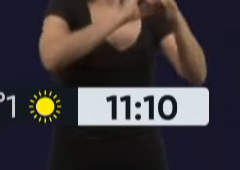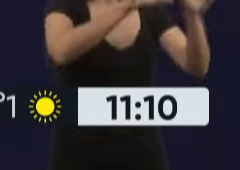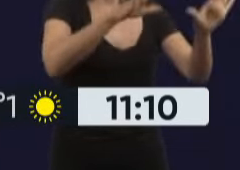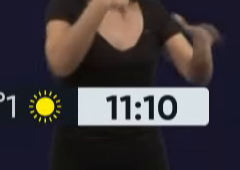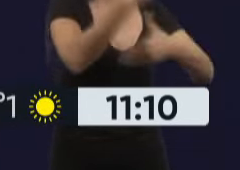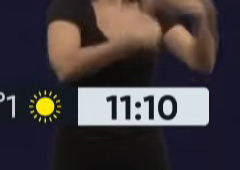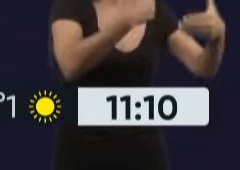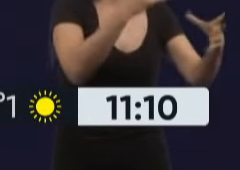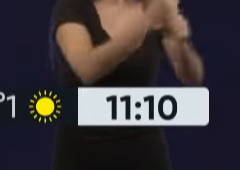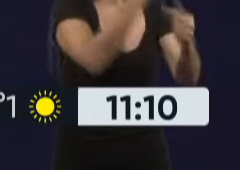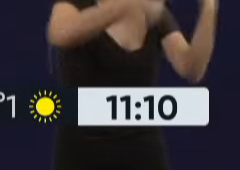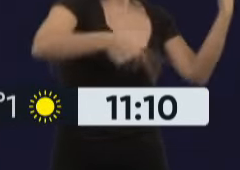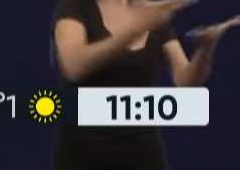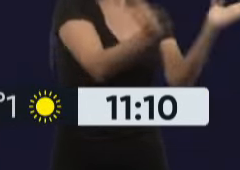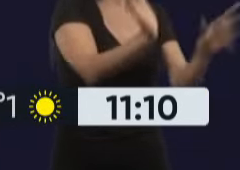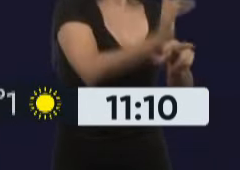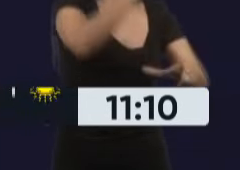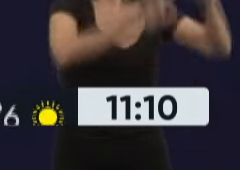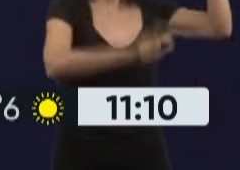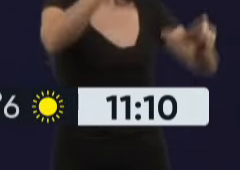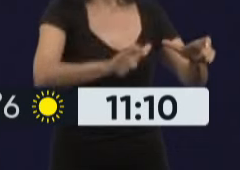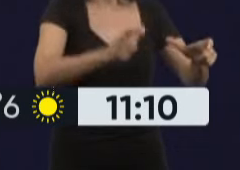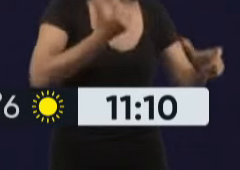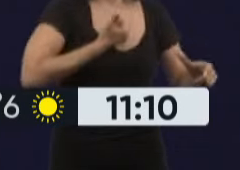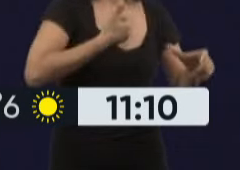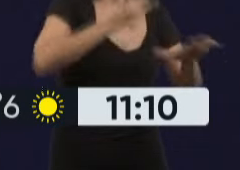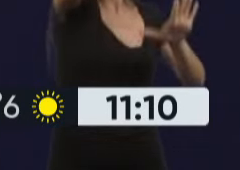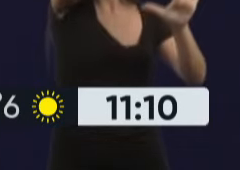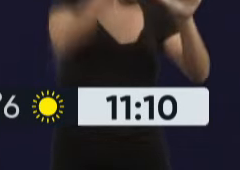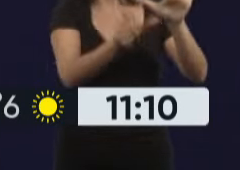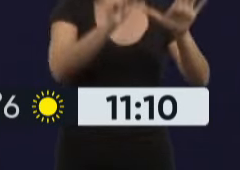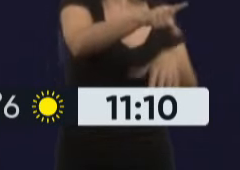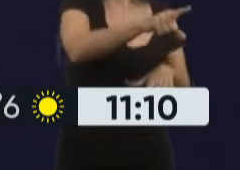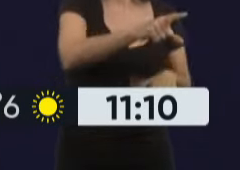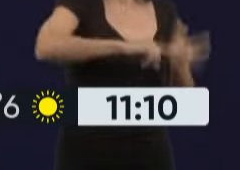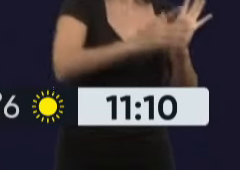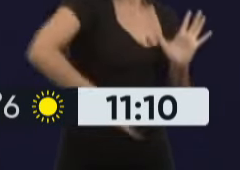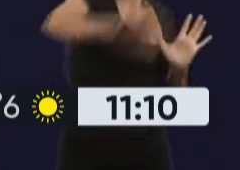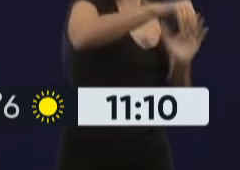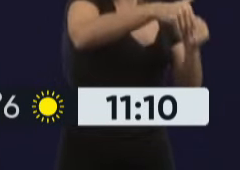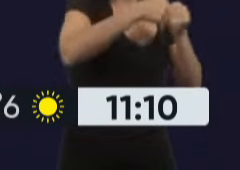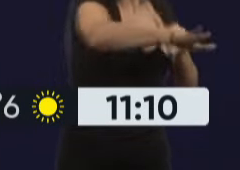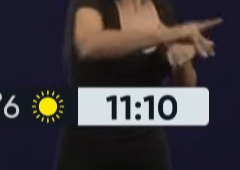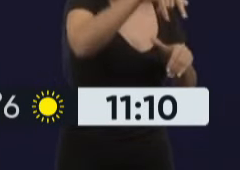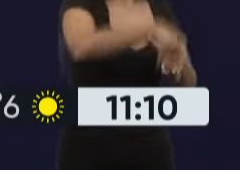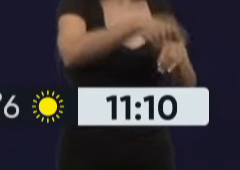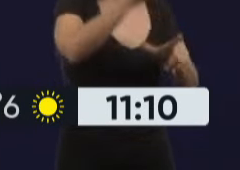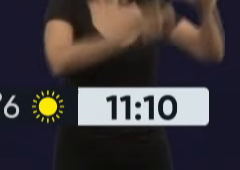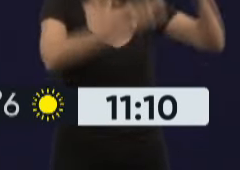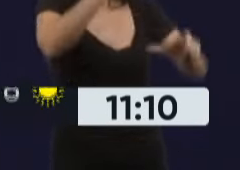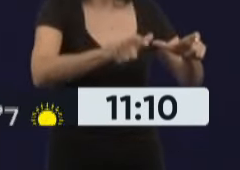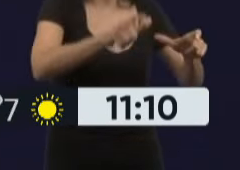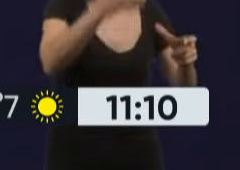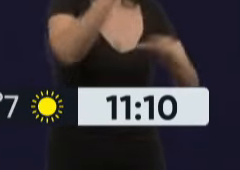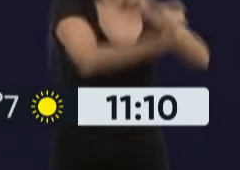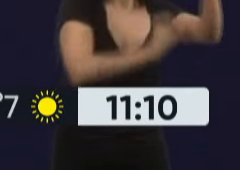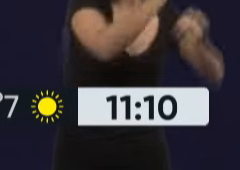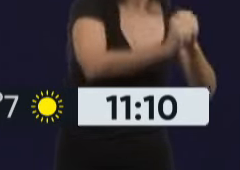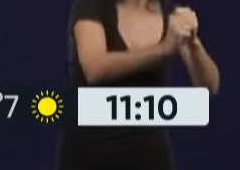público de pasajeros para el área metropolitana de Buenos Aires por lo que a partir de ahora serán los transportistas y las empresas